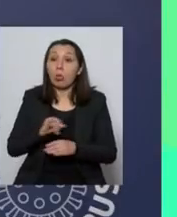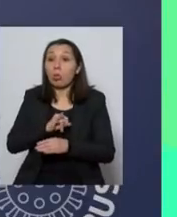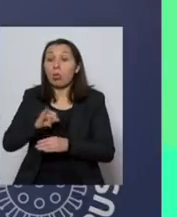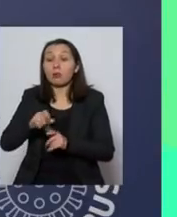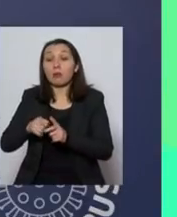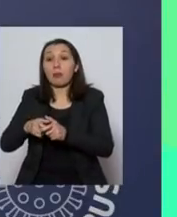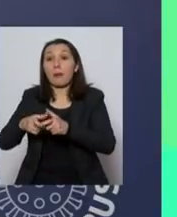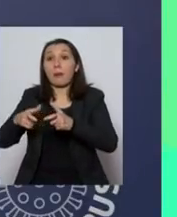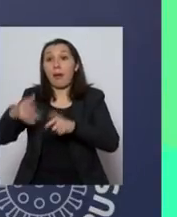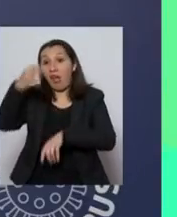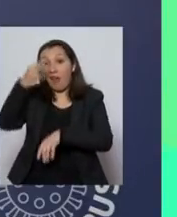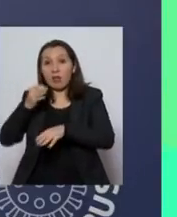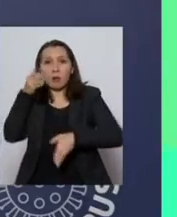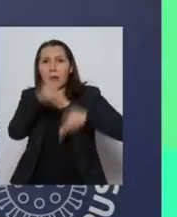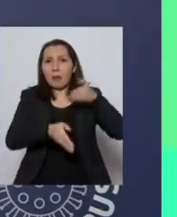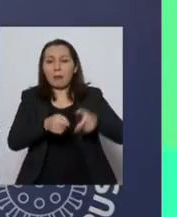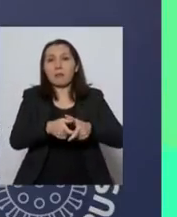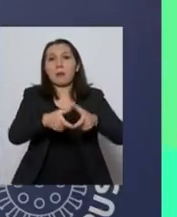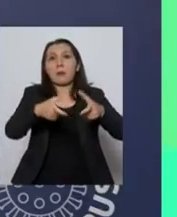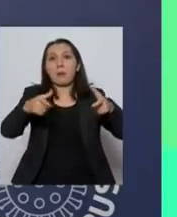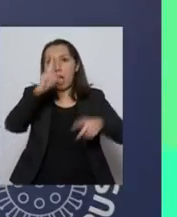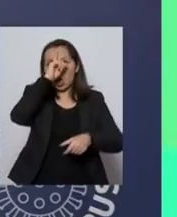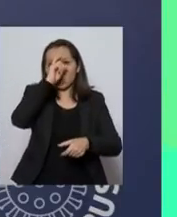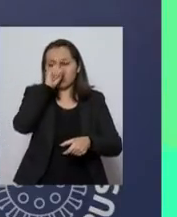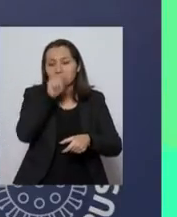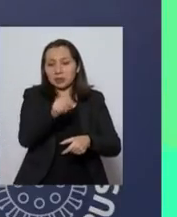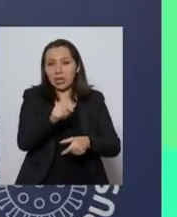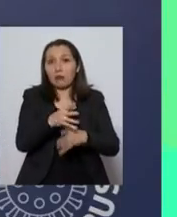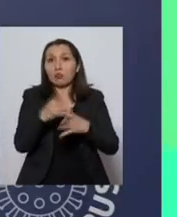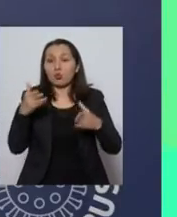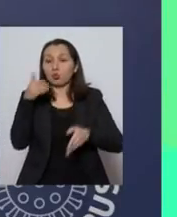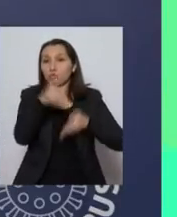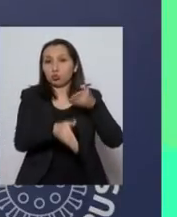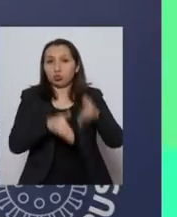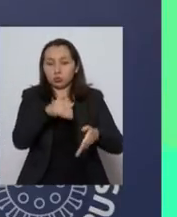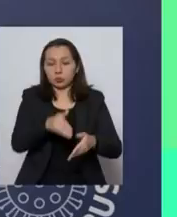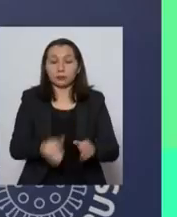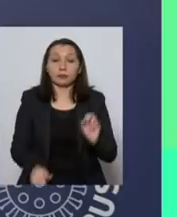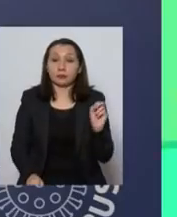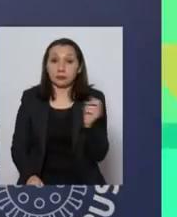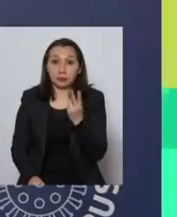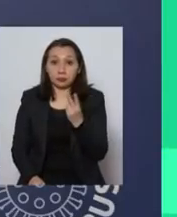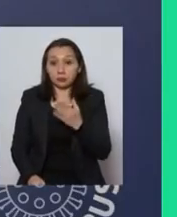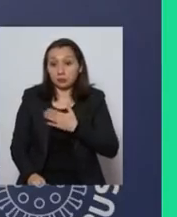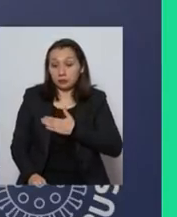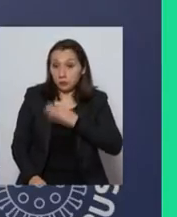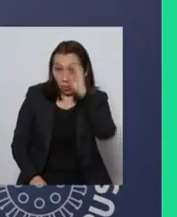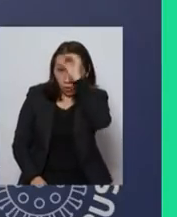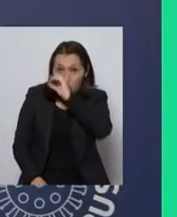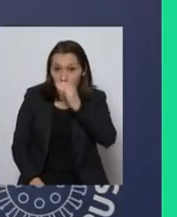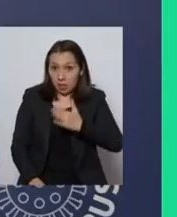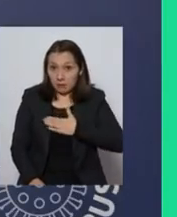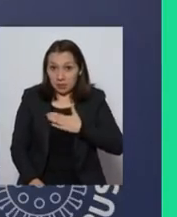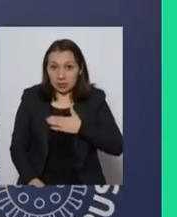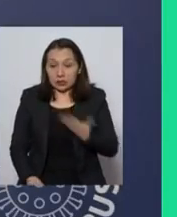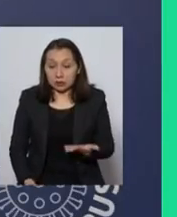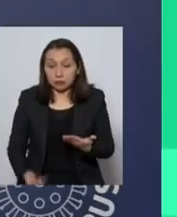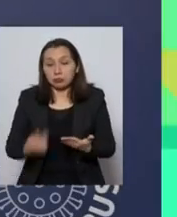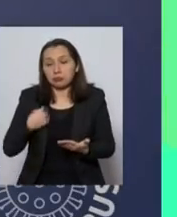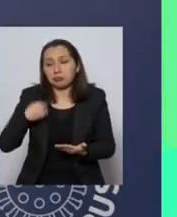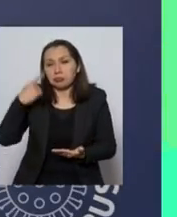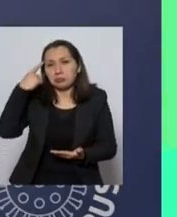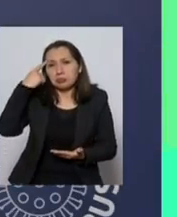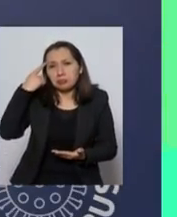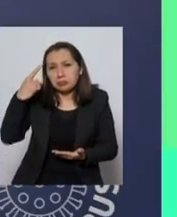servicios hospitalarios va a seguir subiendo. En segundo lugar, en mi opinión personal, yo creo